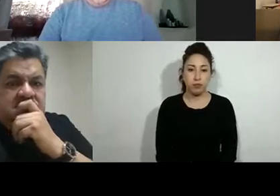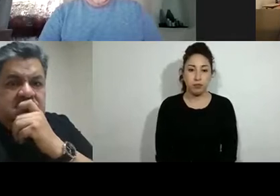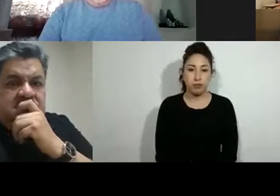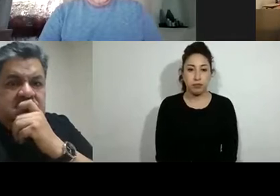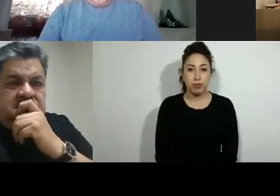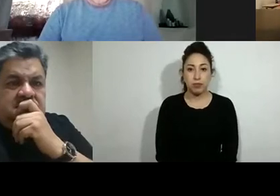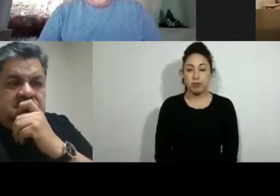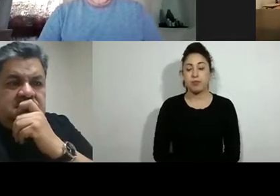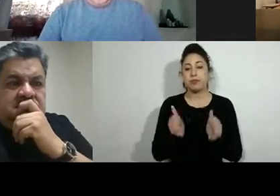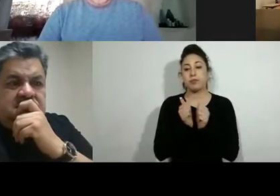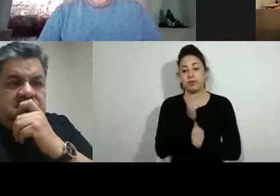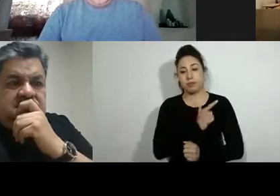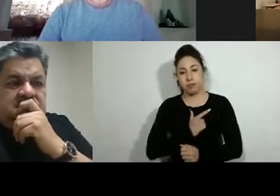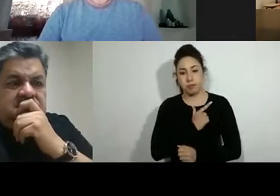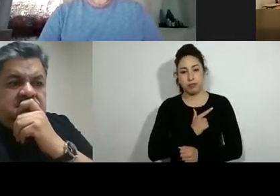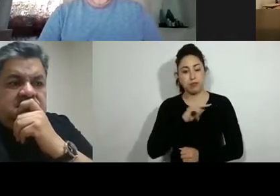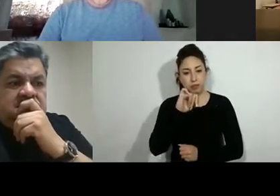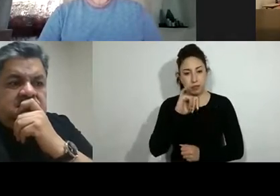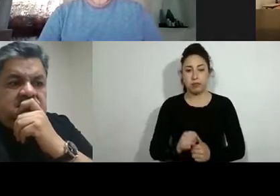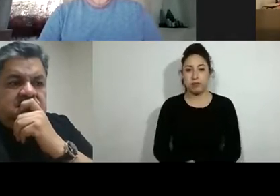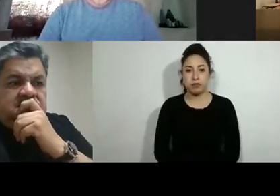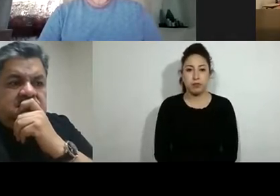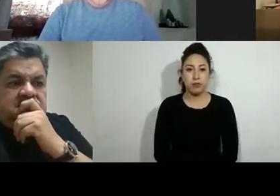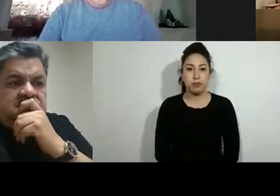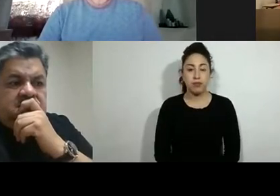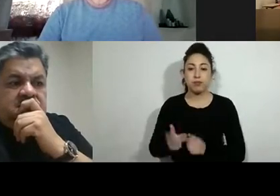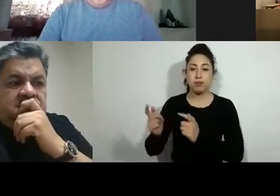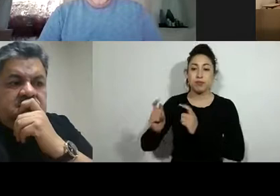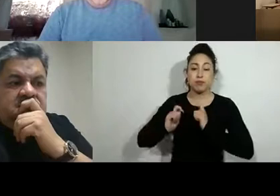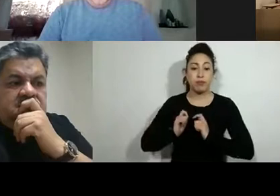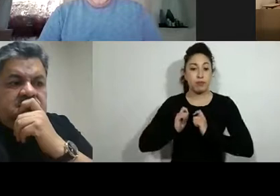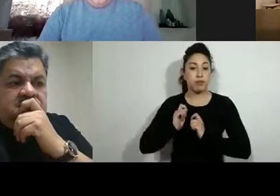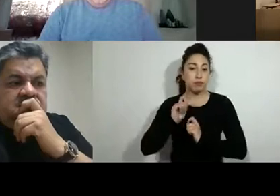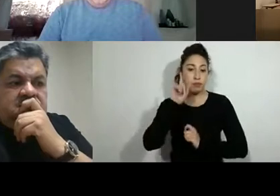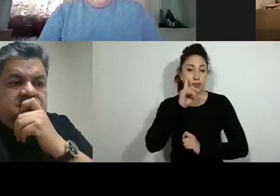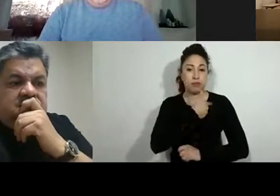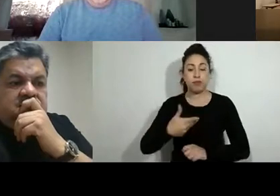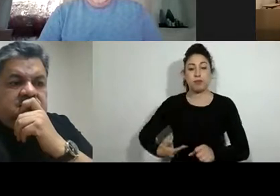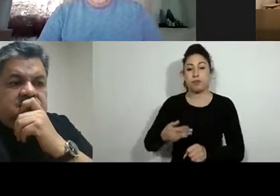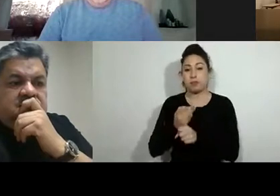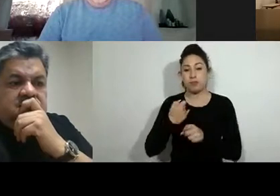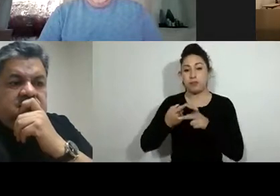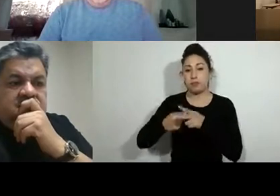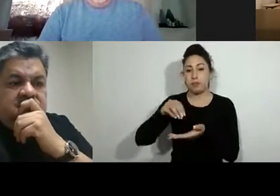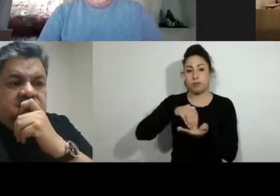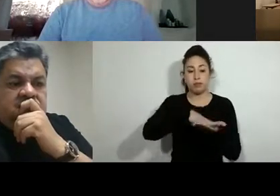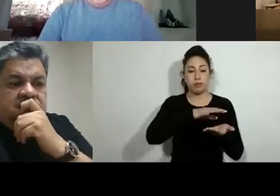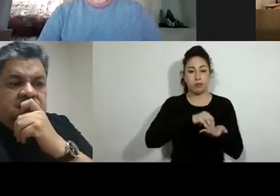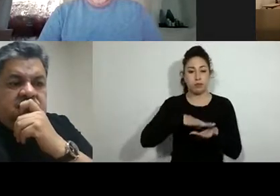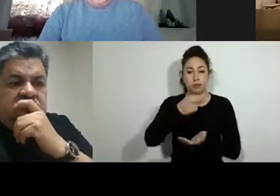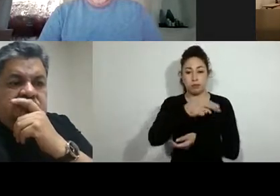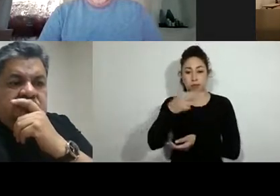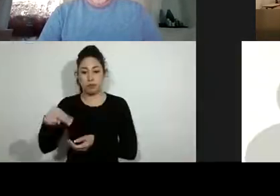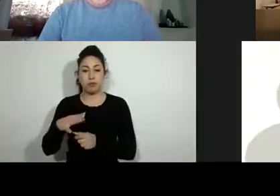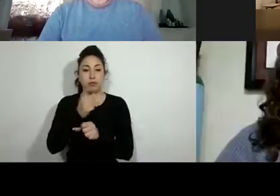Claro que sí, diputada presidenta. Por instrucciones de usted se permite pasar lista. Diputada María